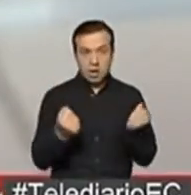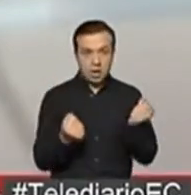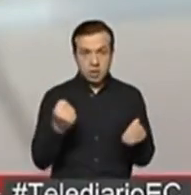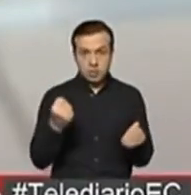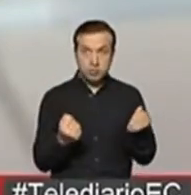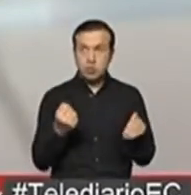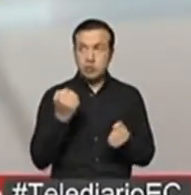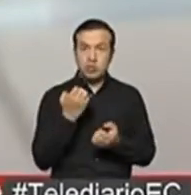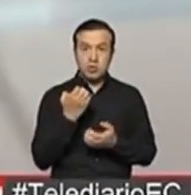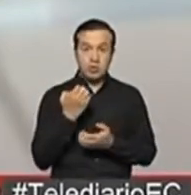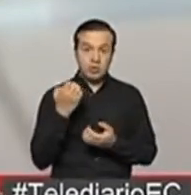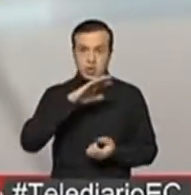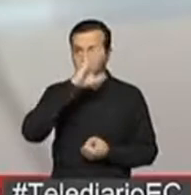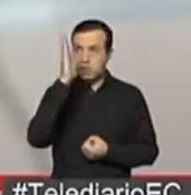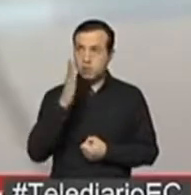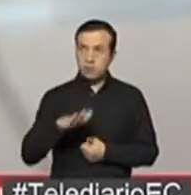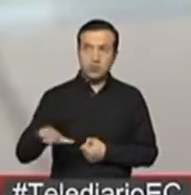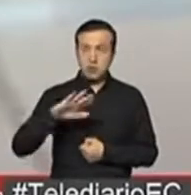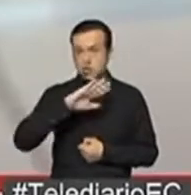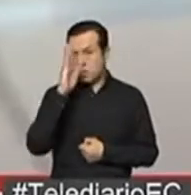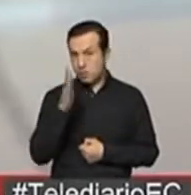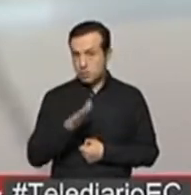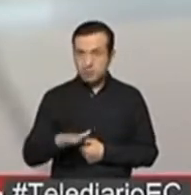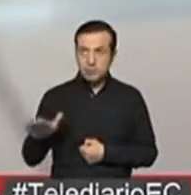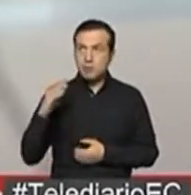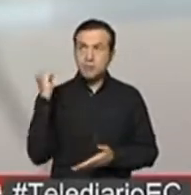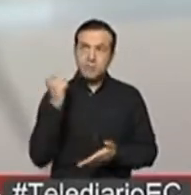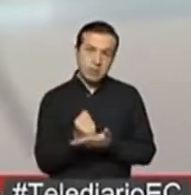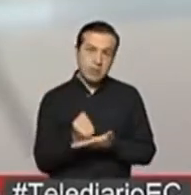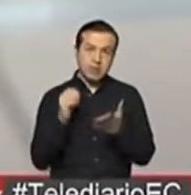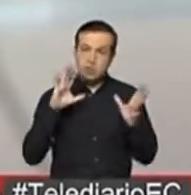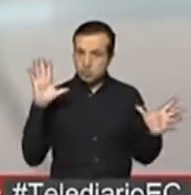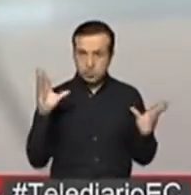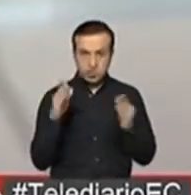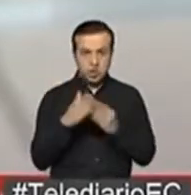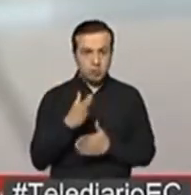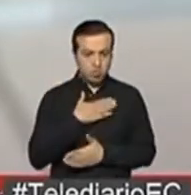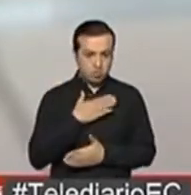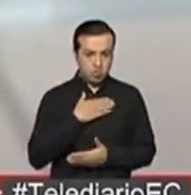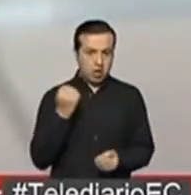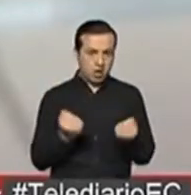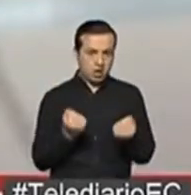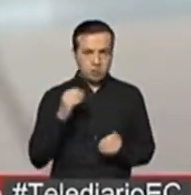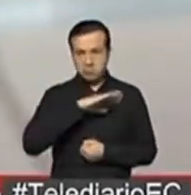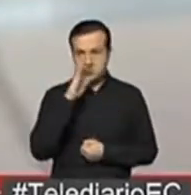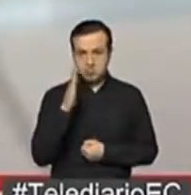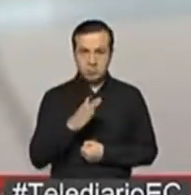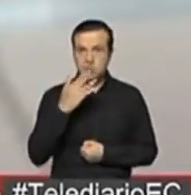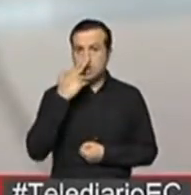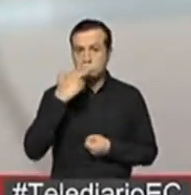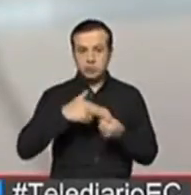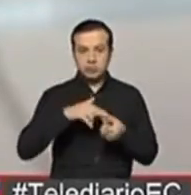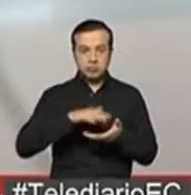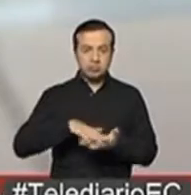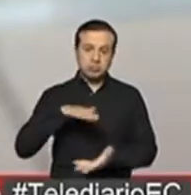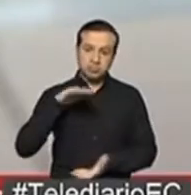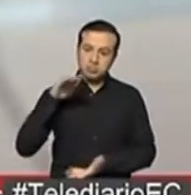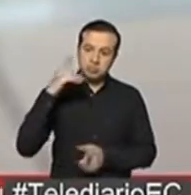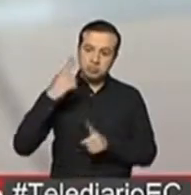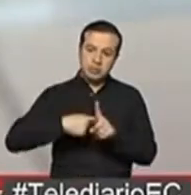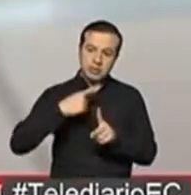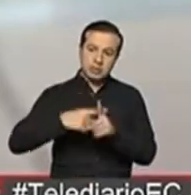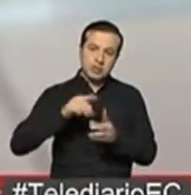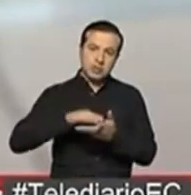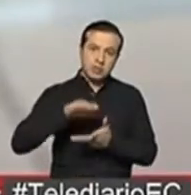economista iván que es una camioneta doble cabina más marca tal y todo lo demás consume determinado número de galones al vez